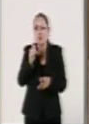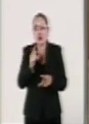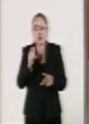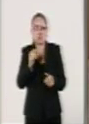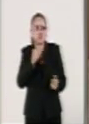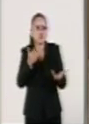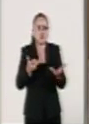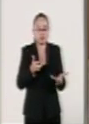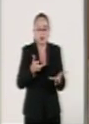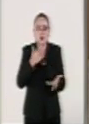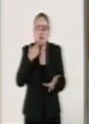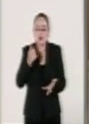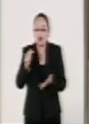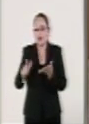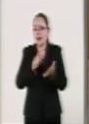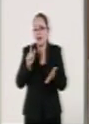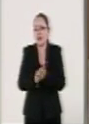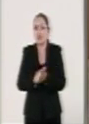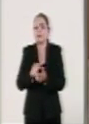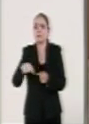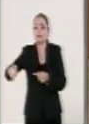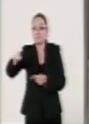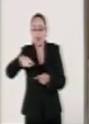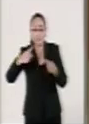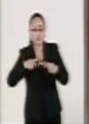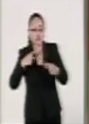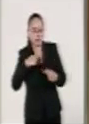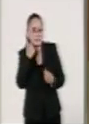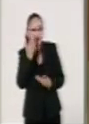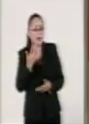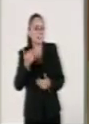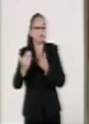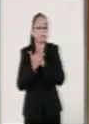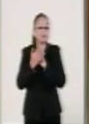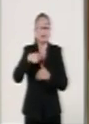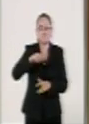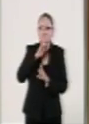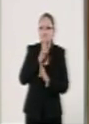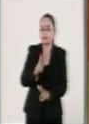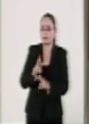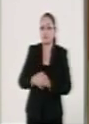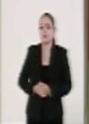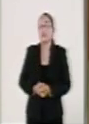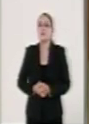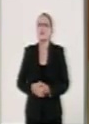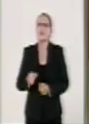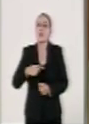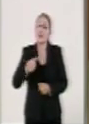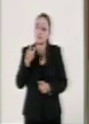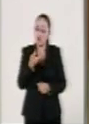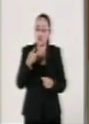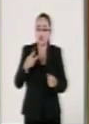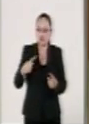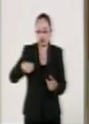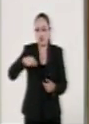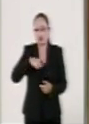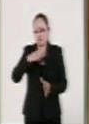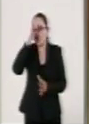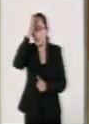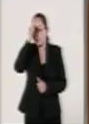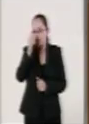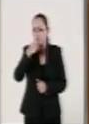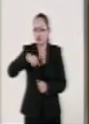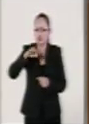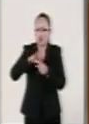ley muerta. Las víctimas nos exigen respuestas. Por todo lo anterior, estamos de acuerdo y votaremos a favor y